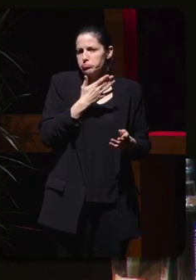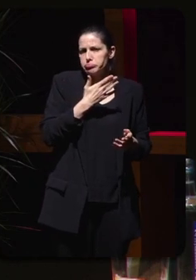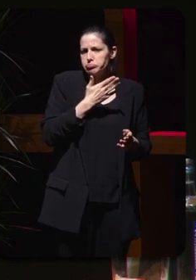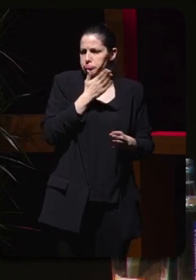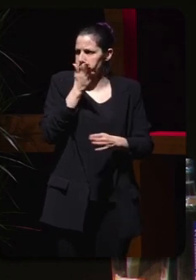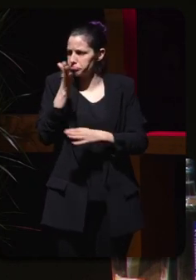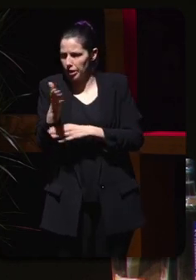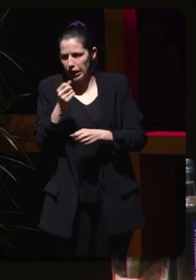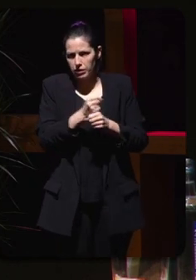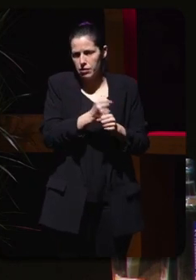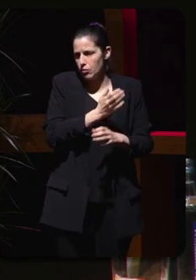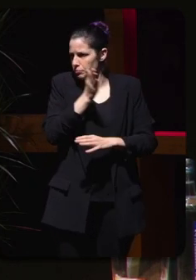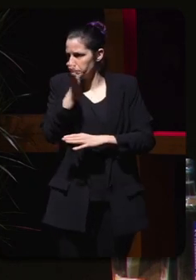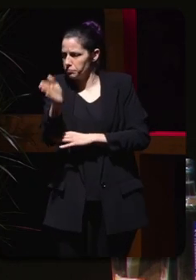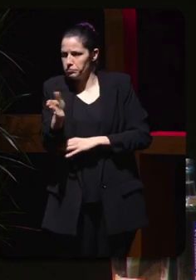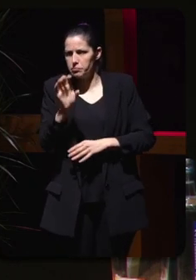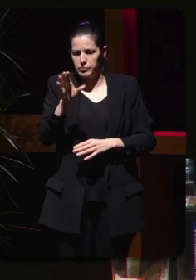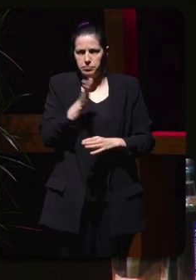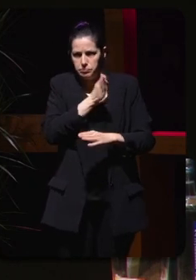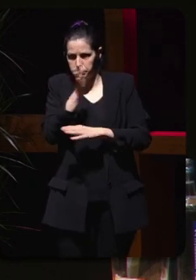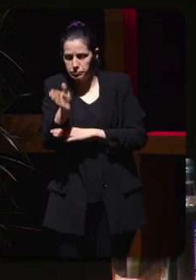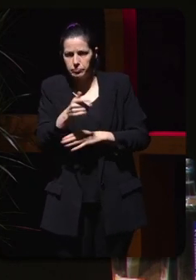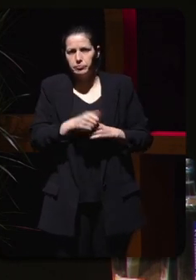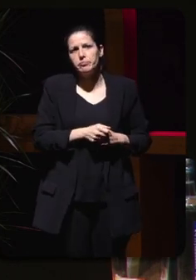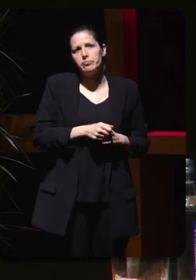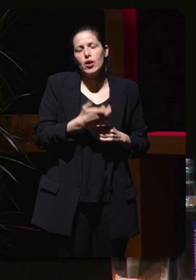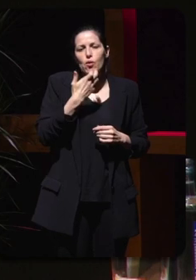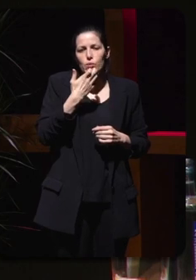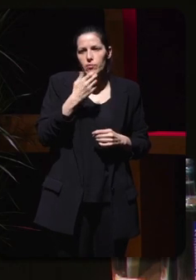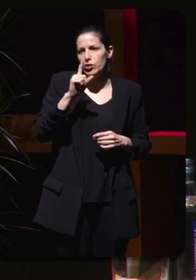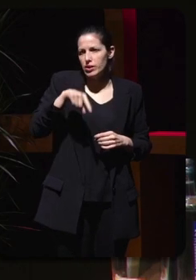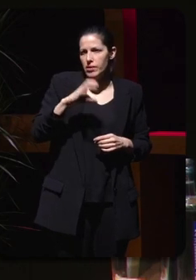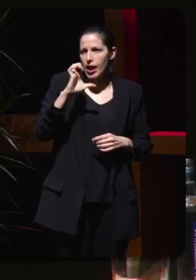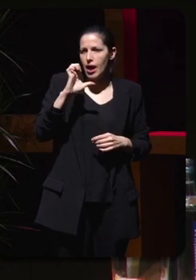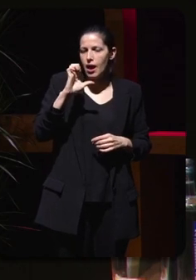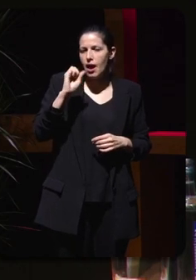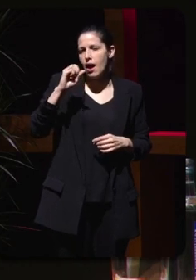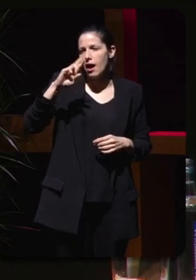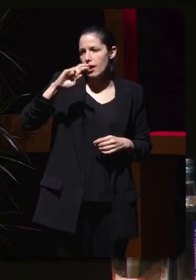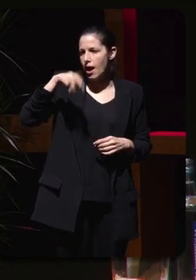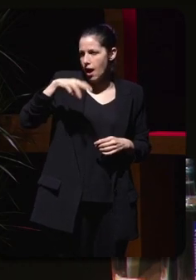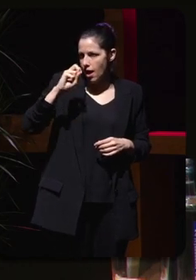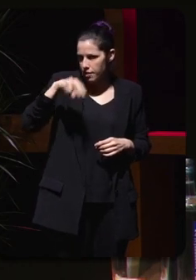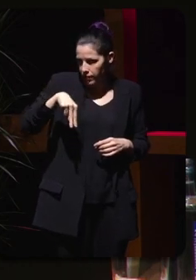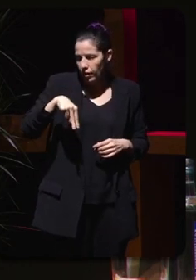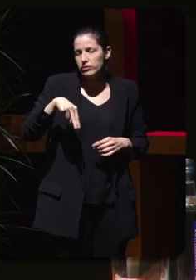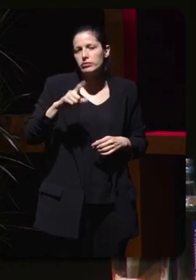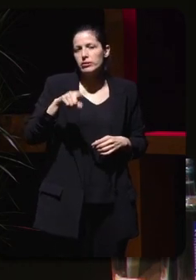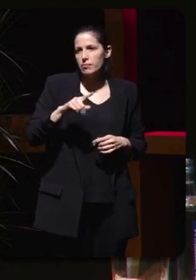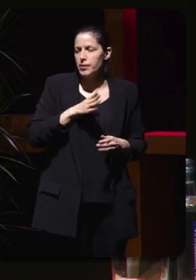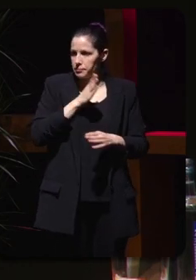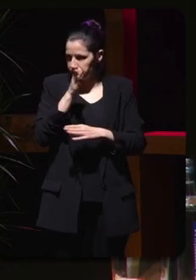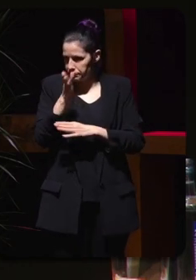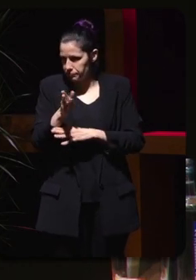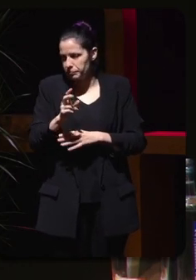me mandaron, y vamos, yo me cito a mí misma, pero me ocurrió con Carmen Sarmiento, sabéis que la queridísima Carmen, que fue la que